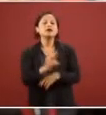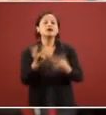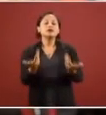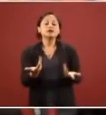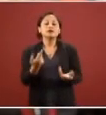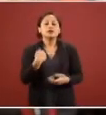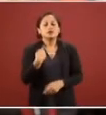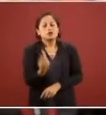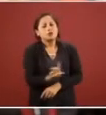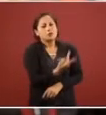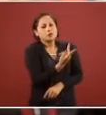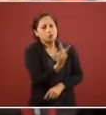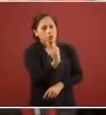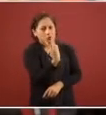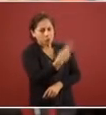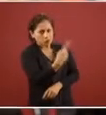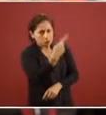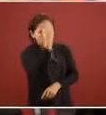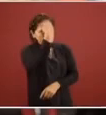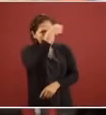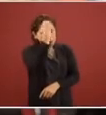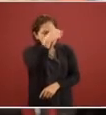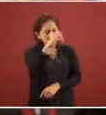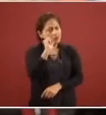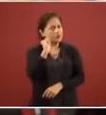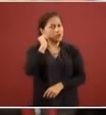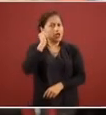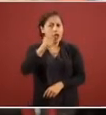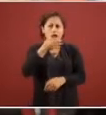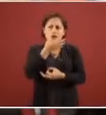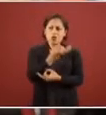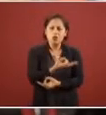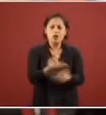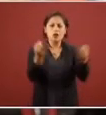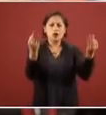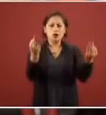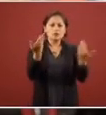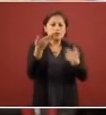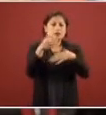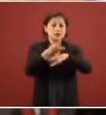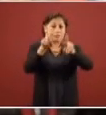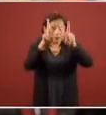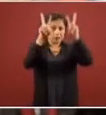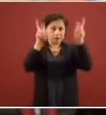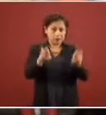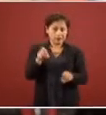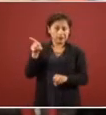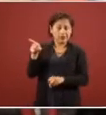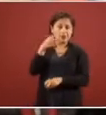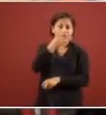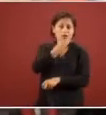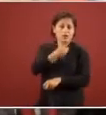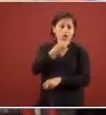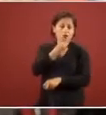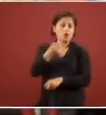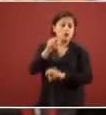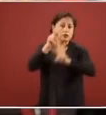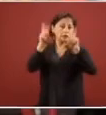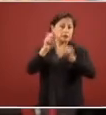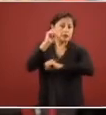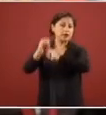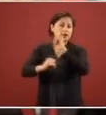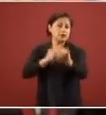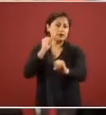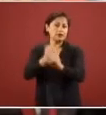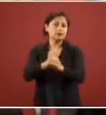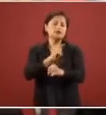respecto de este actor internacional? Ya saben, bueno, el marco jurídico, la situación jurídica